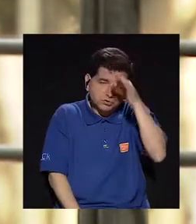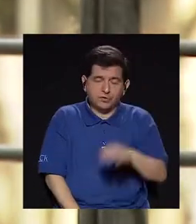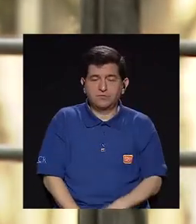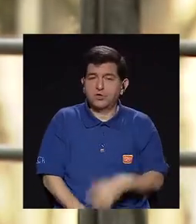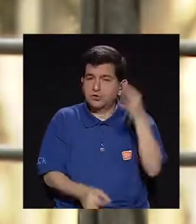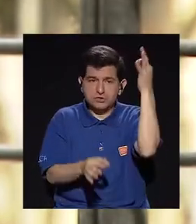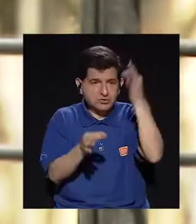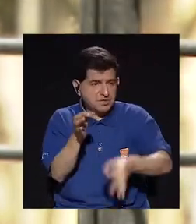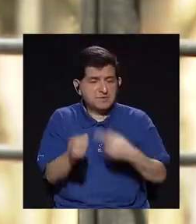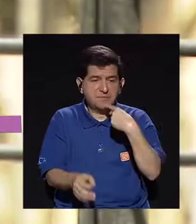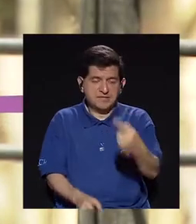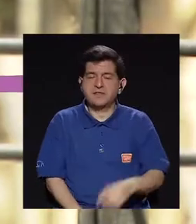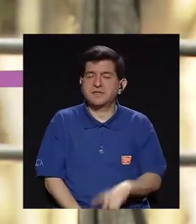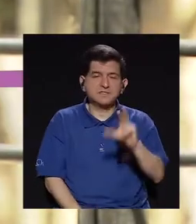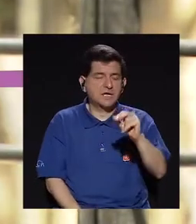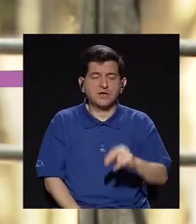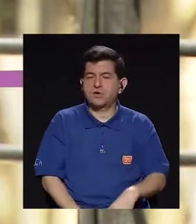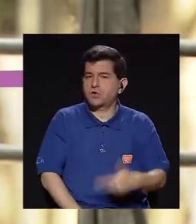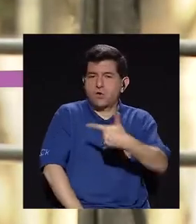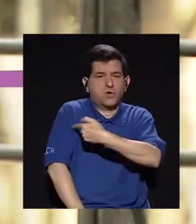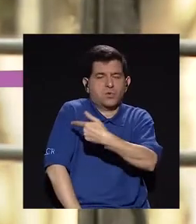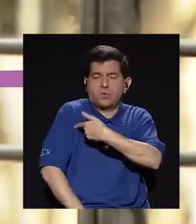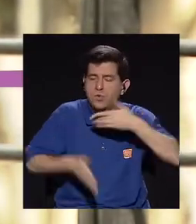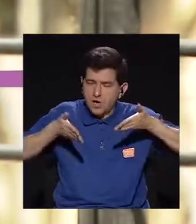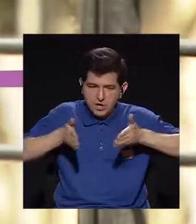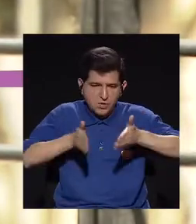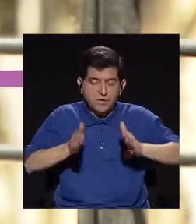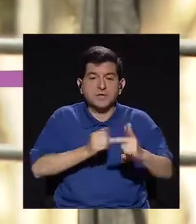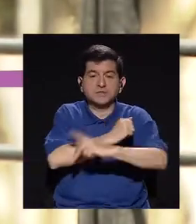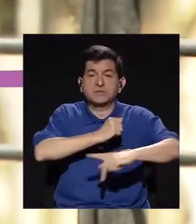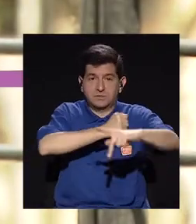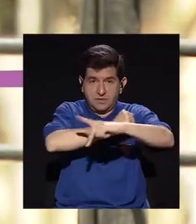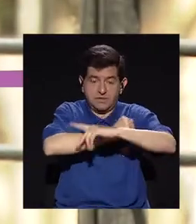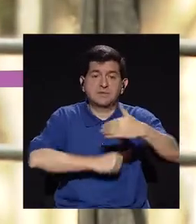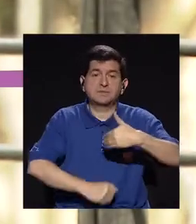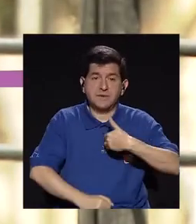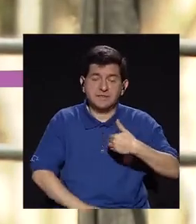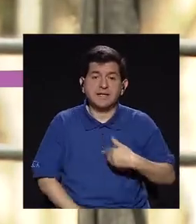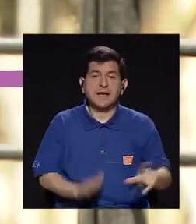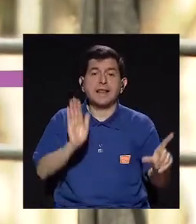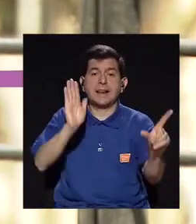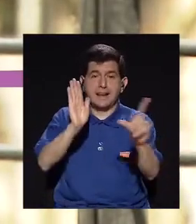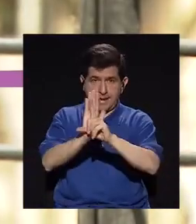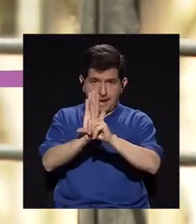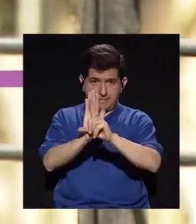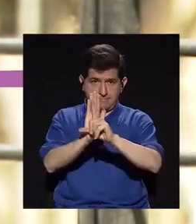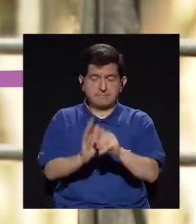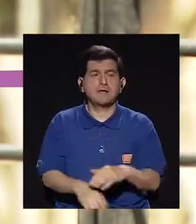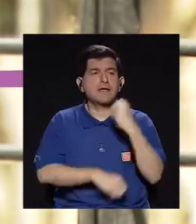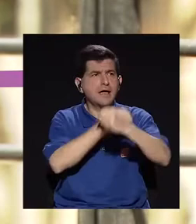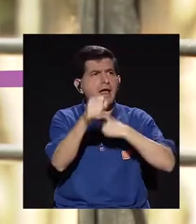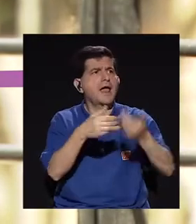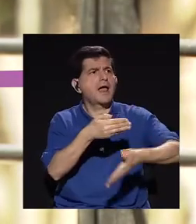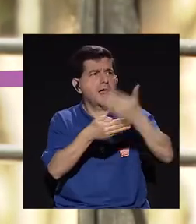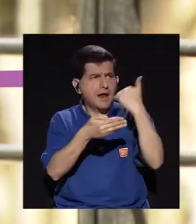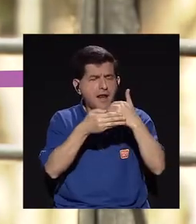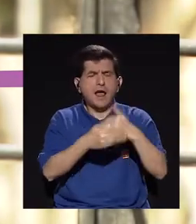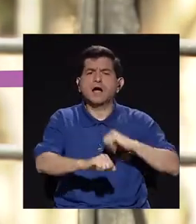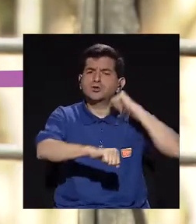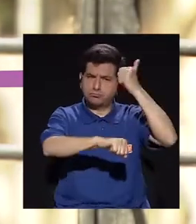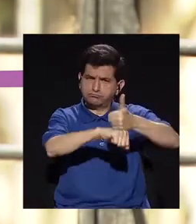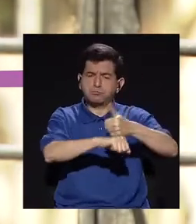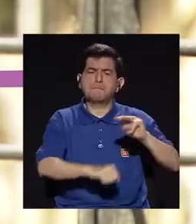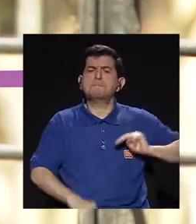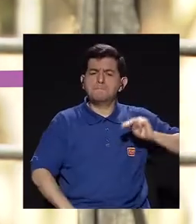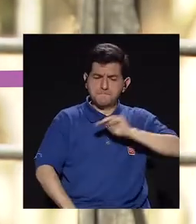filosóficos simplemente deciden no vacunar a sus hijos. Sin embargo, acá en el país tenemos una ley que justo el año pasado se